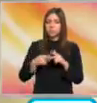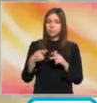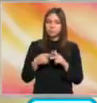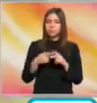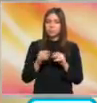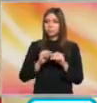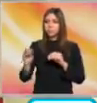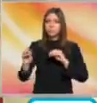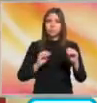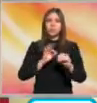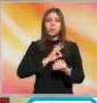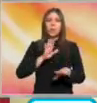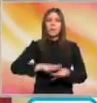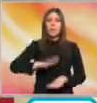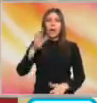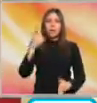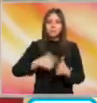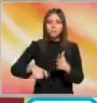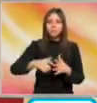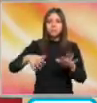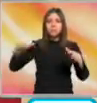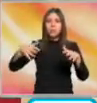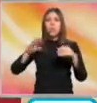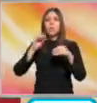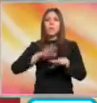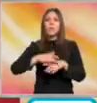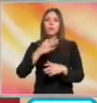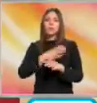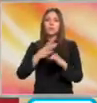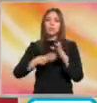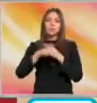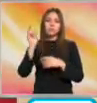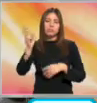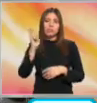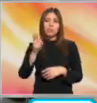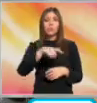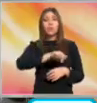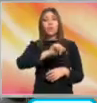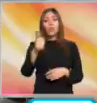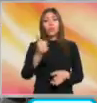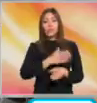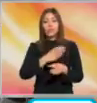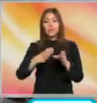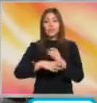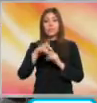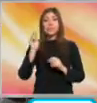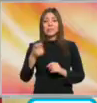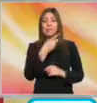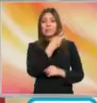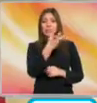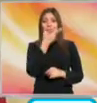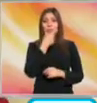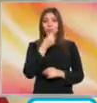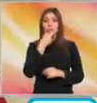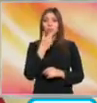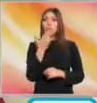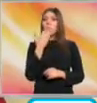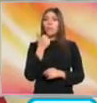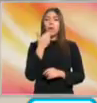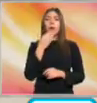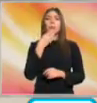mucho, ¿sí? Entonces, otra debilidad para él sería que no cuenta con una buena